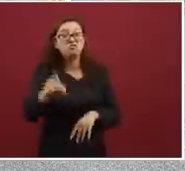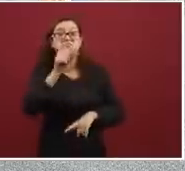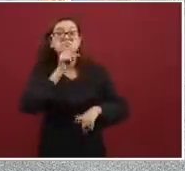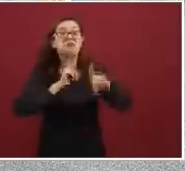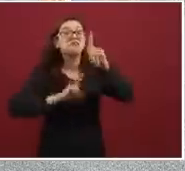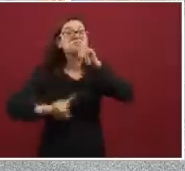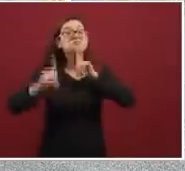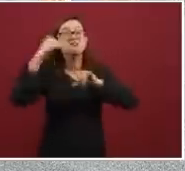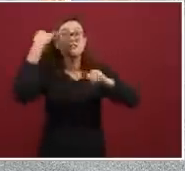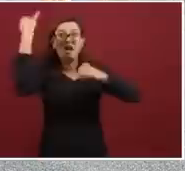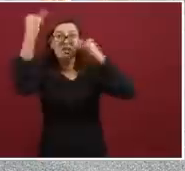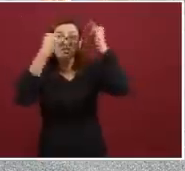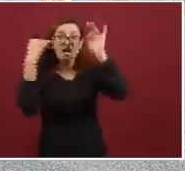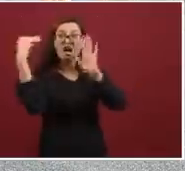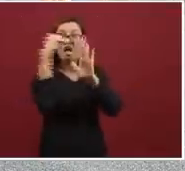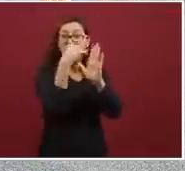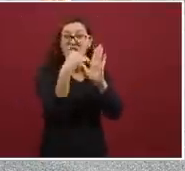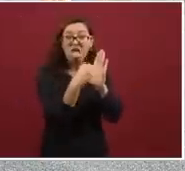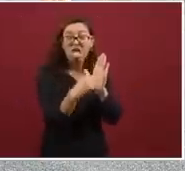de los excesos,